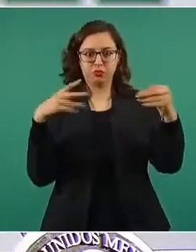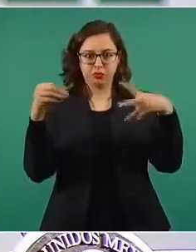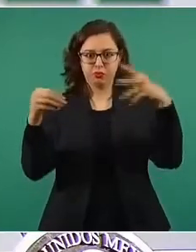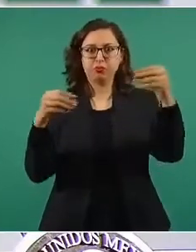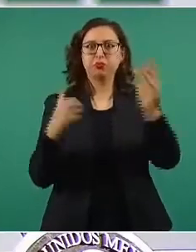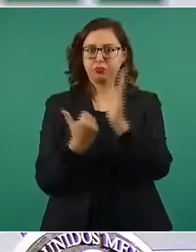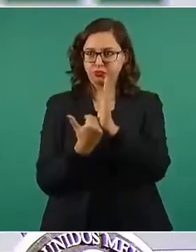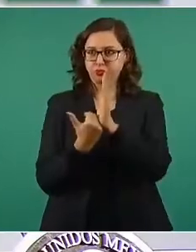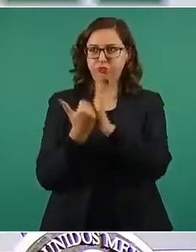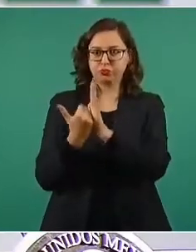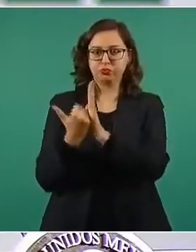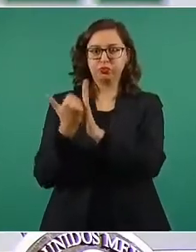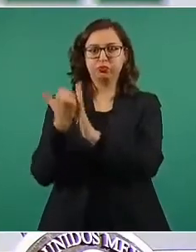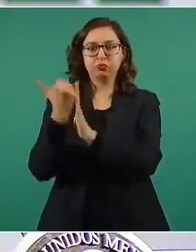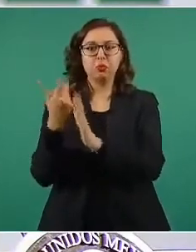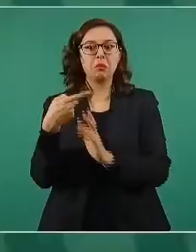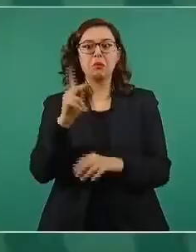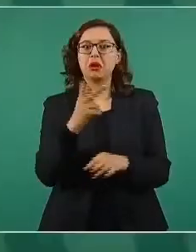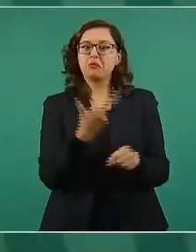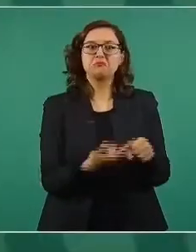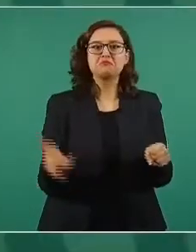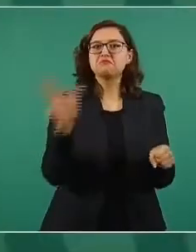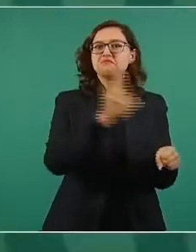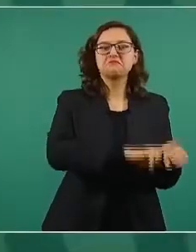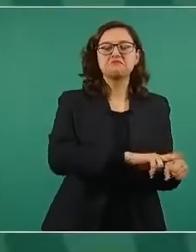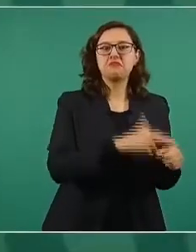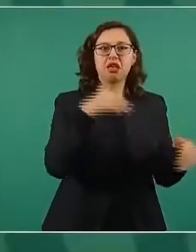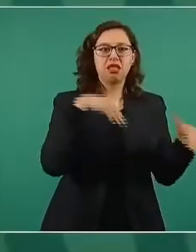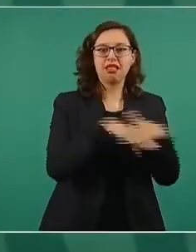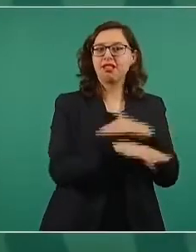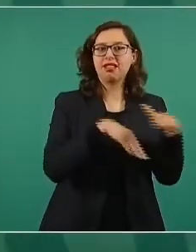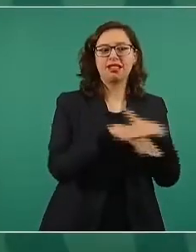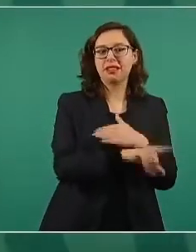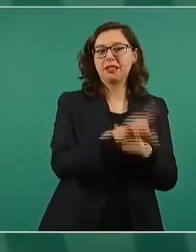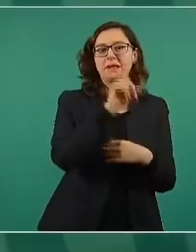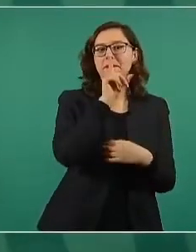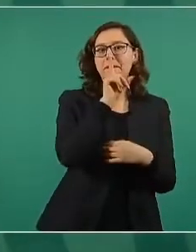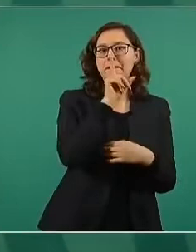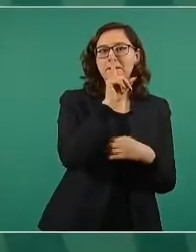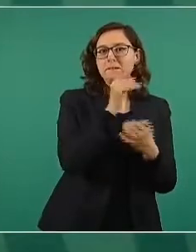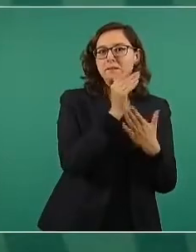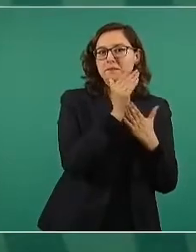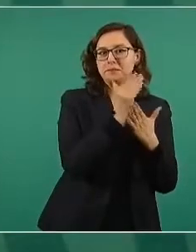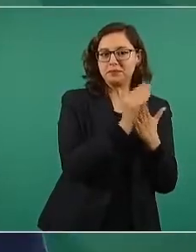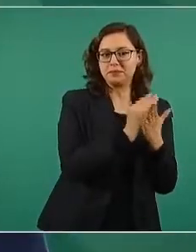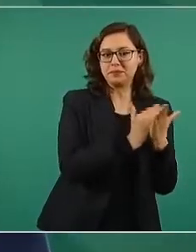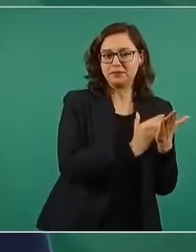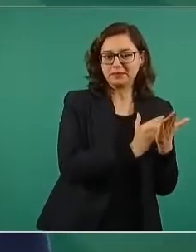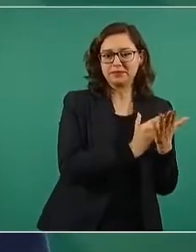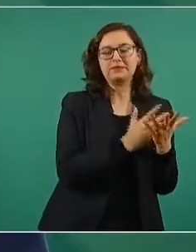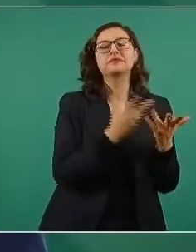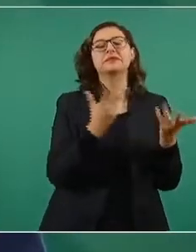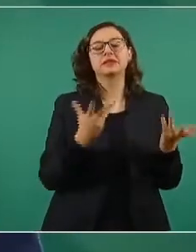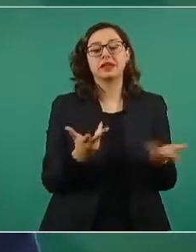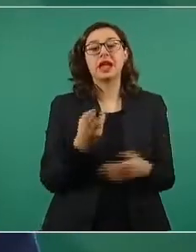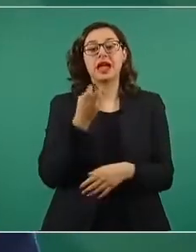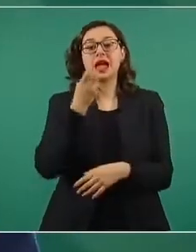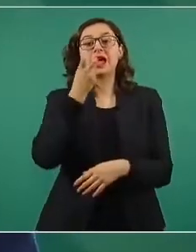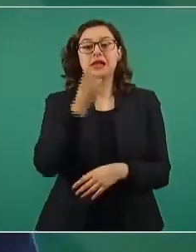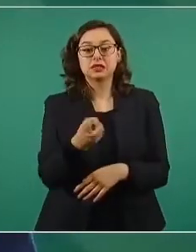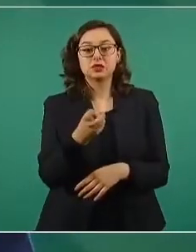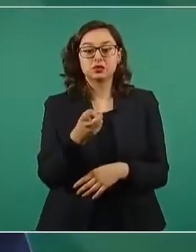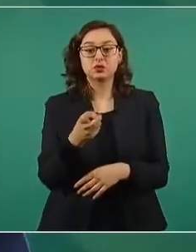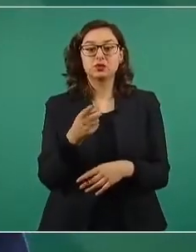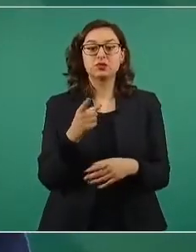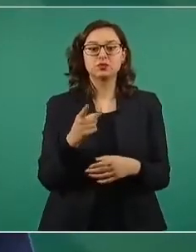demanda hospitalaria ha sido sustancialmente menor. En algunos casos estamos ayudando a las entidades federativas a reforzar su